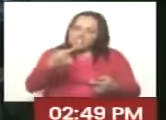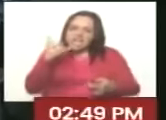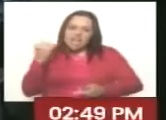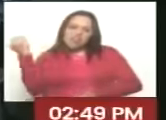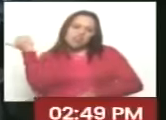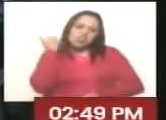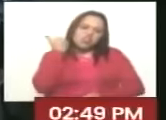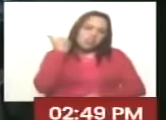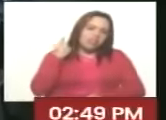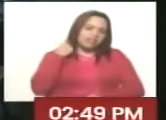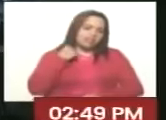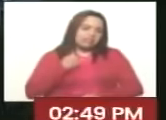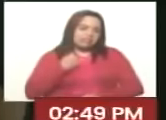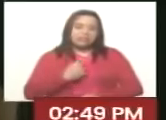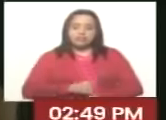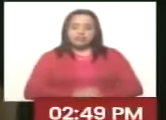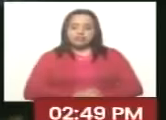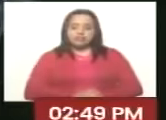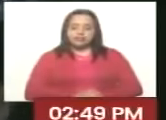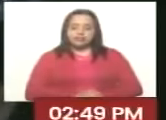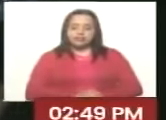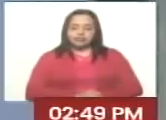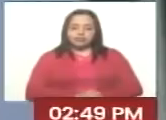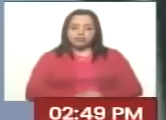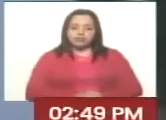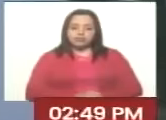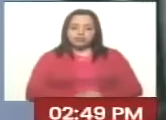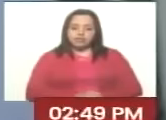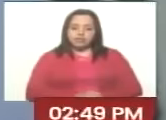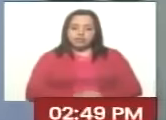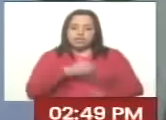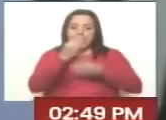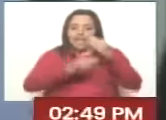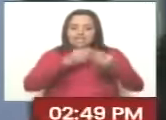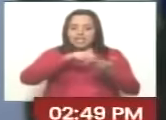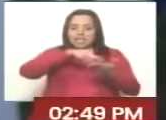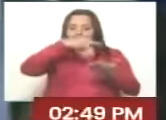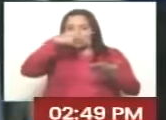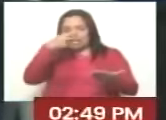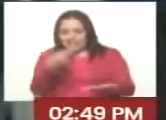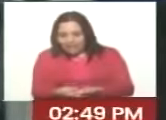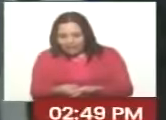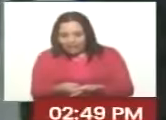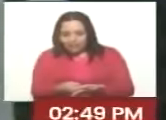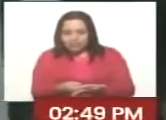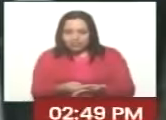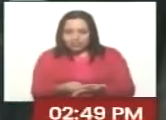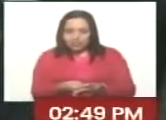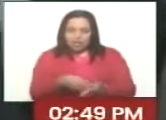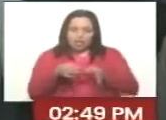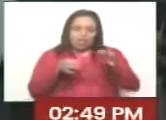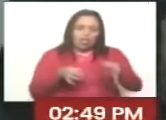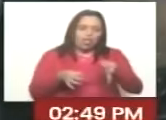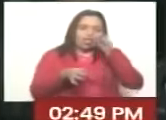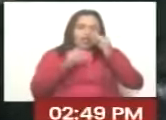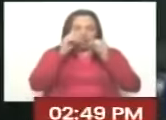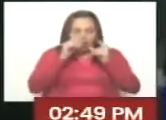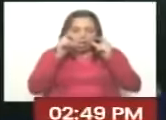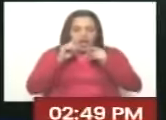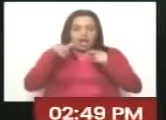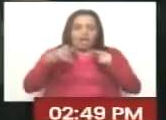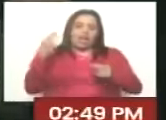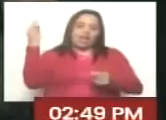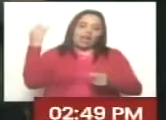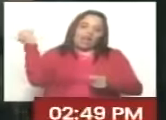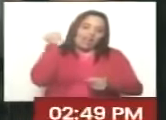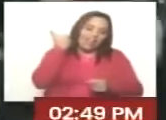La puñalada en la yugular inmediatamente hace que caiga él al piso. Cuando está en el piso, mira, ella